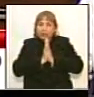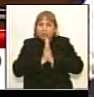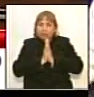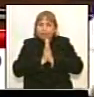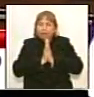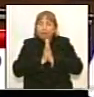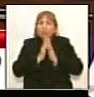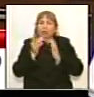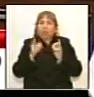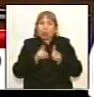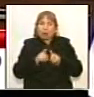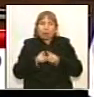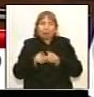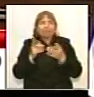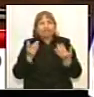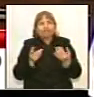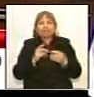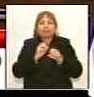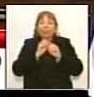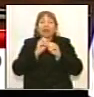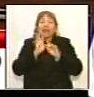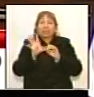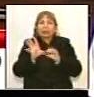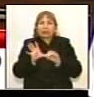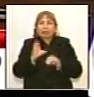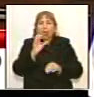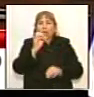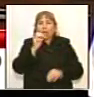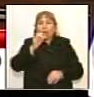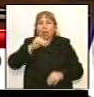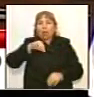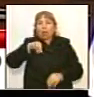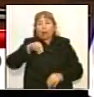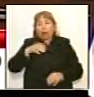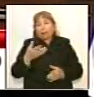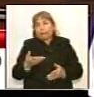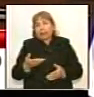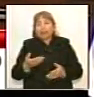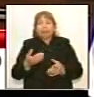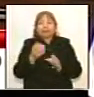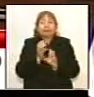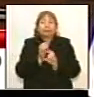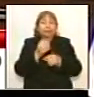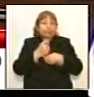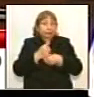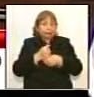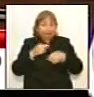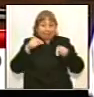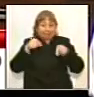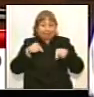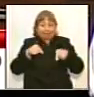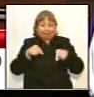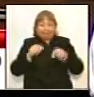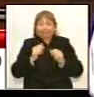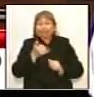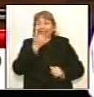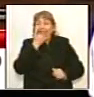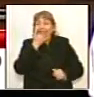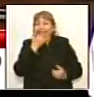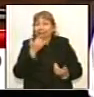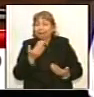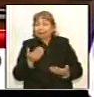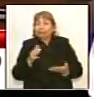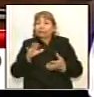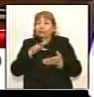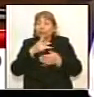como Transparencia, como la propia OMPE, en el sentido de que la creación de este delito es justamente